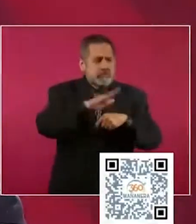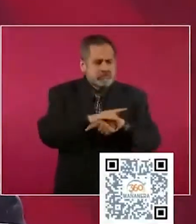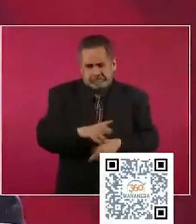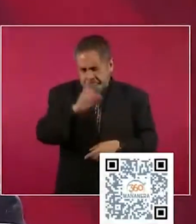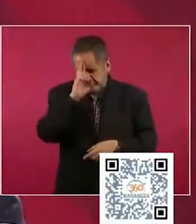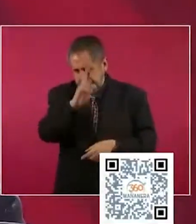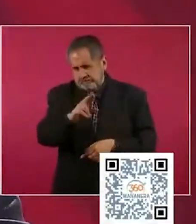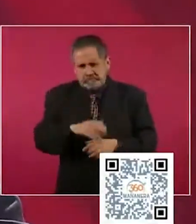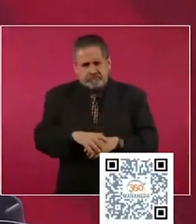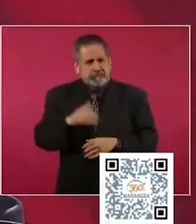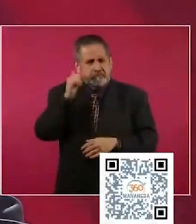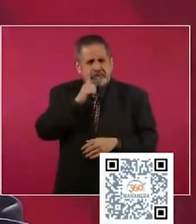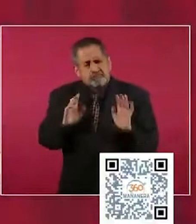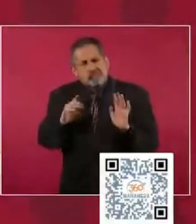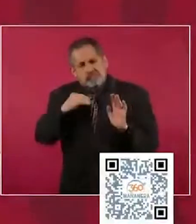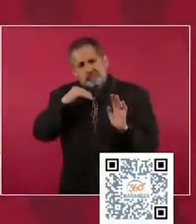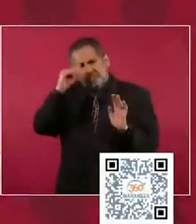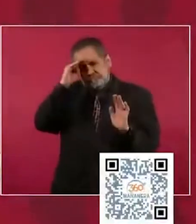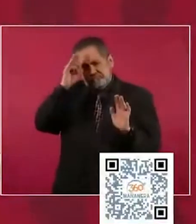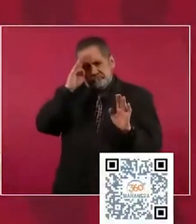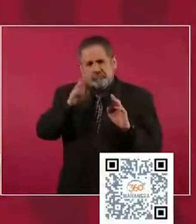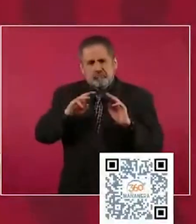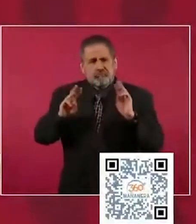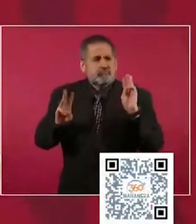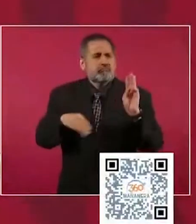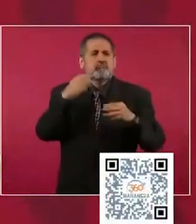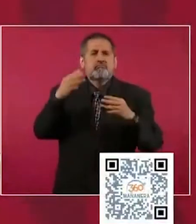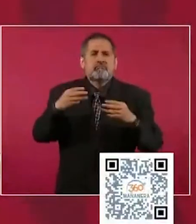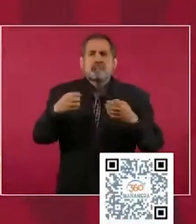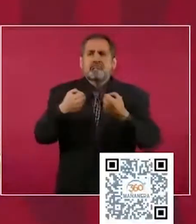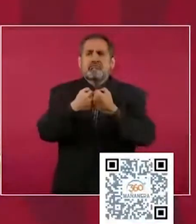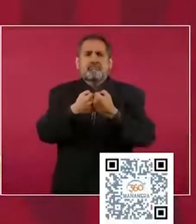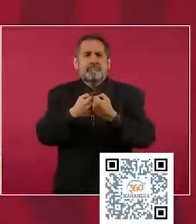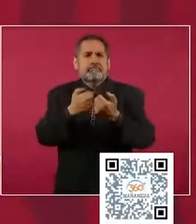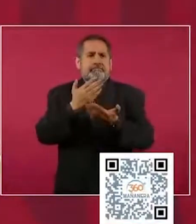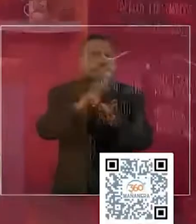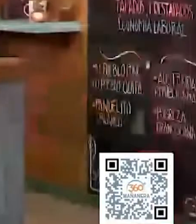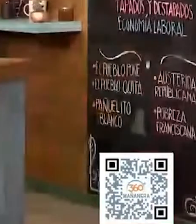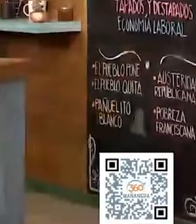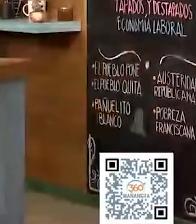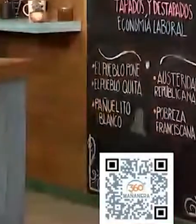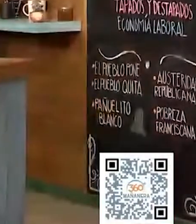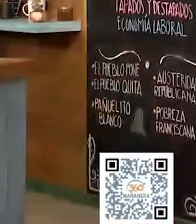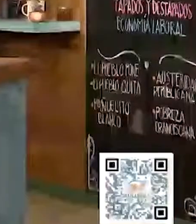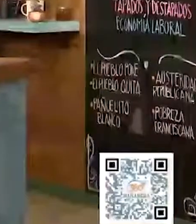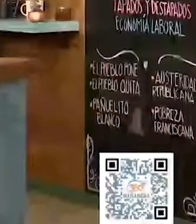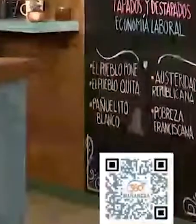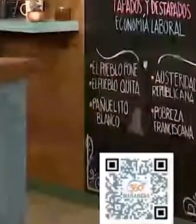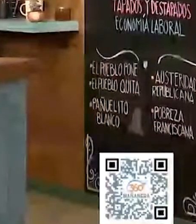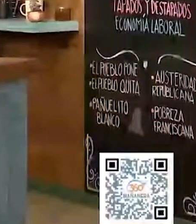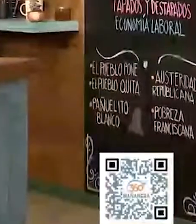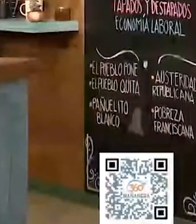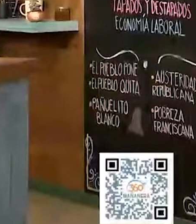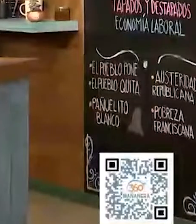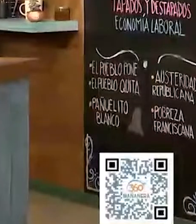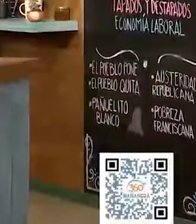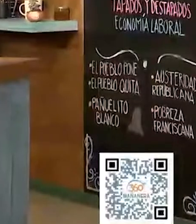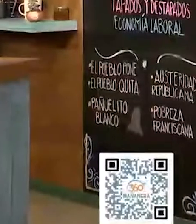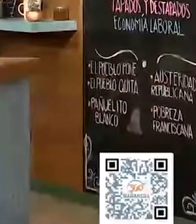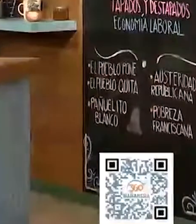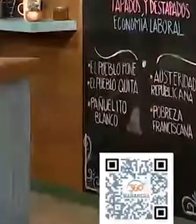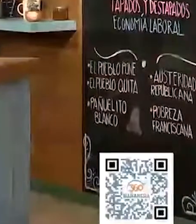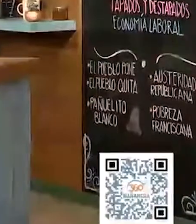hay que buscar siempre un mundo sin fronteras y esto de que la Ciudad de México es muy segura también